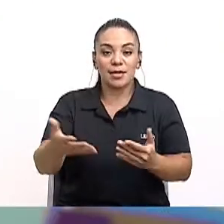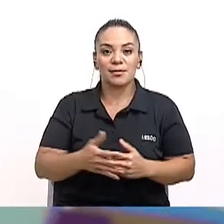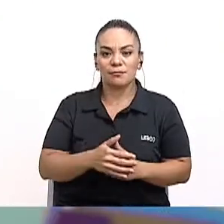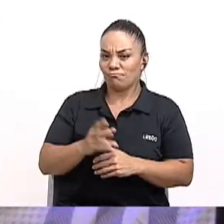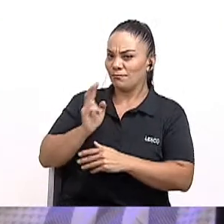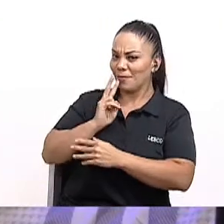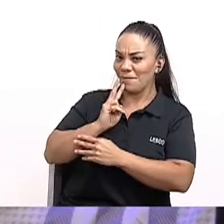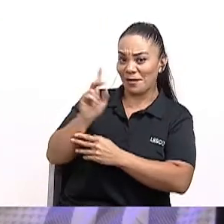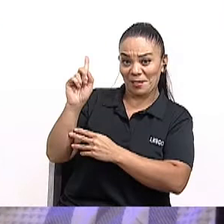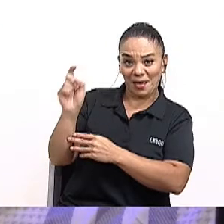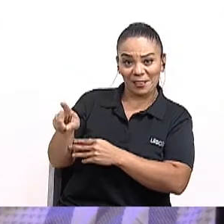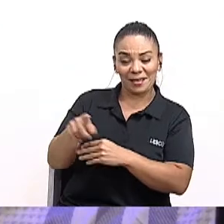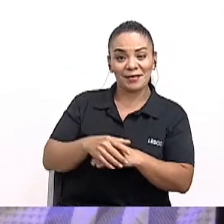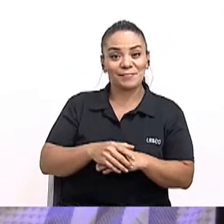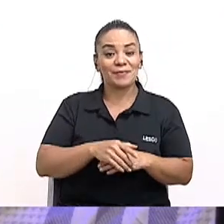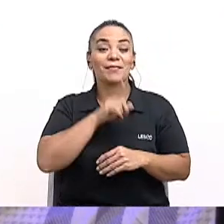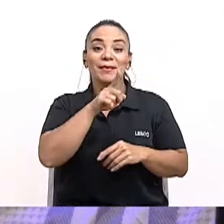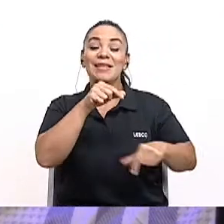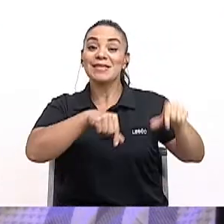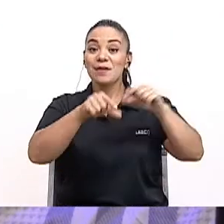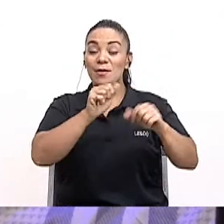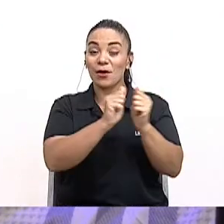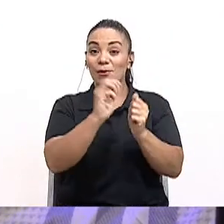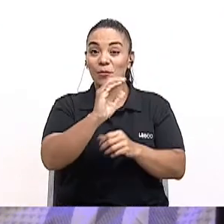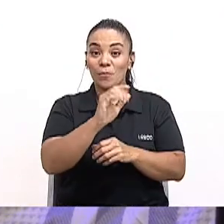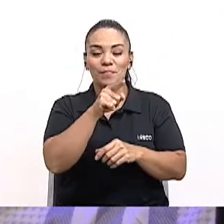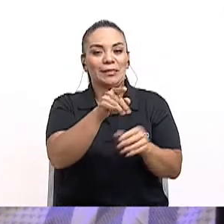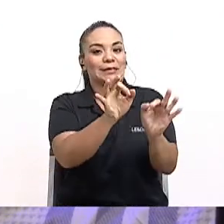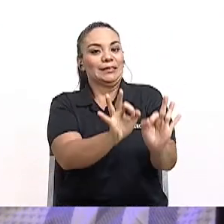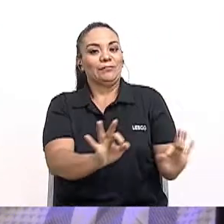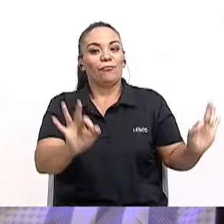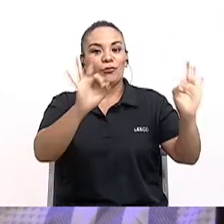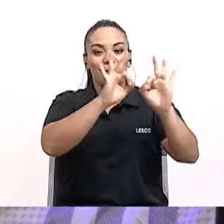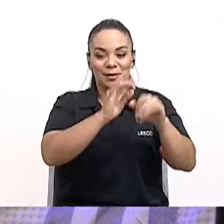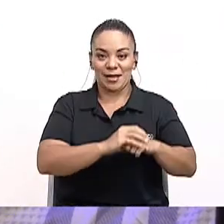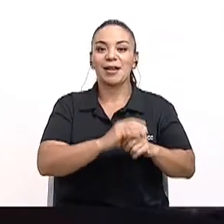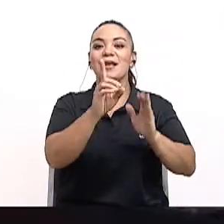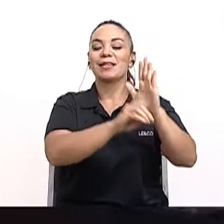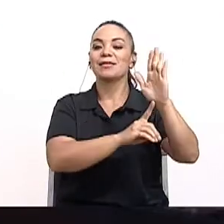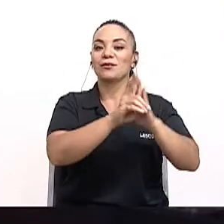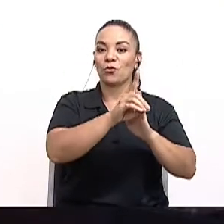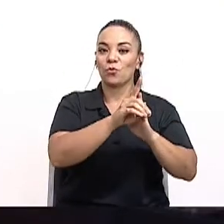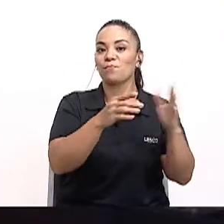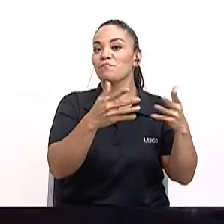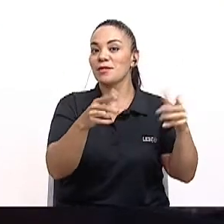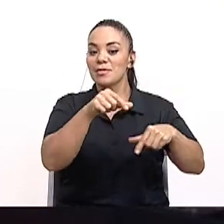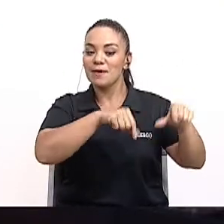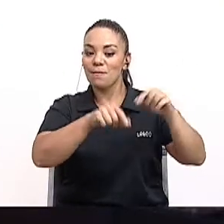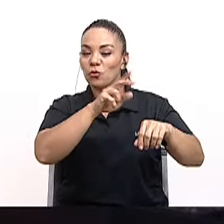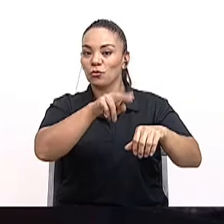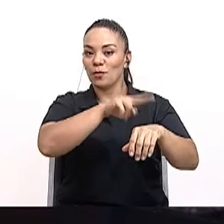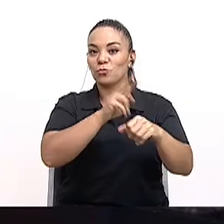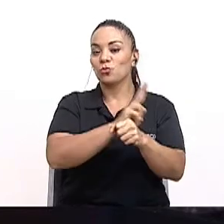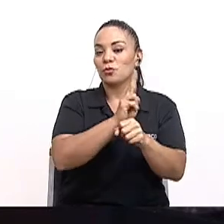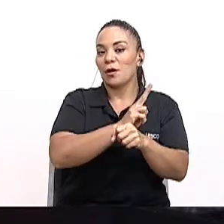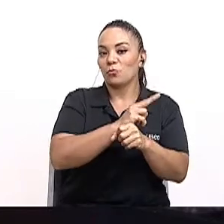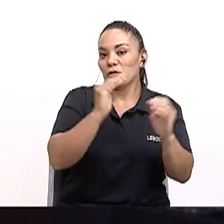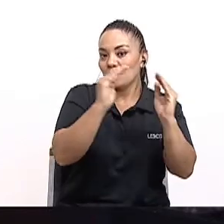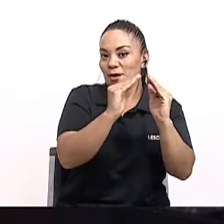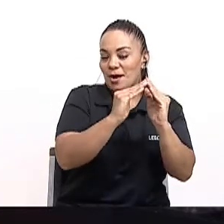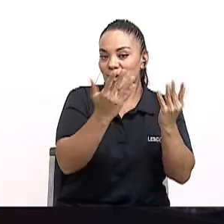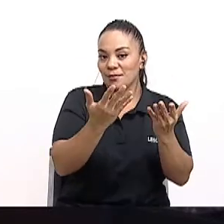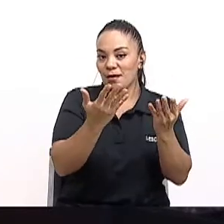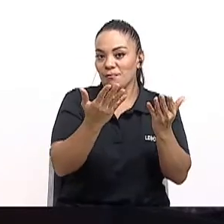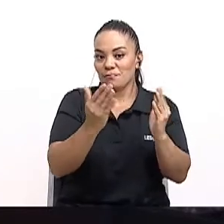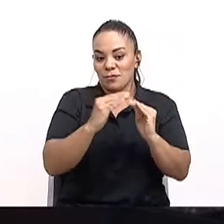verdad? La química orgánica juega una parte fundamental en el desarrollo de químicos comunes que utilizamos en nuestra casa, en